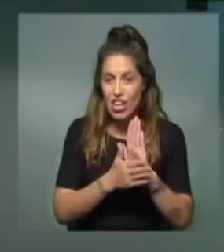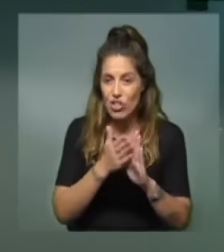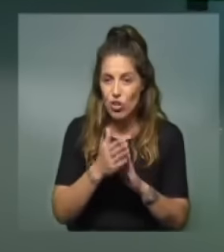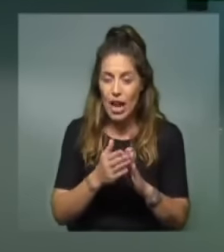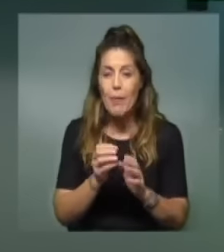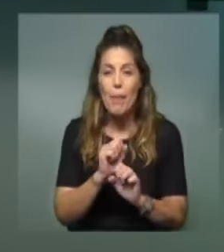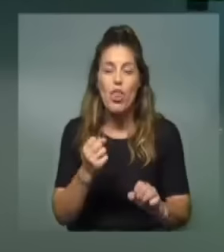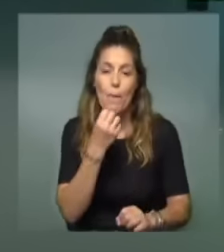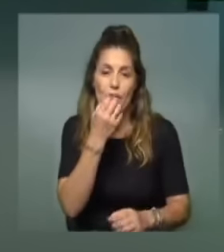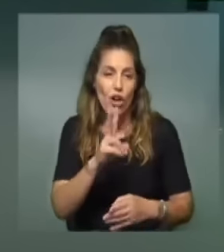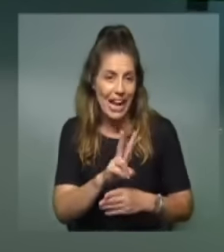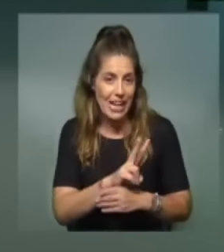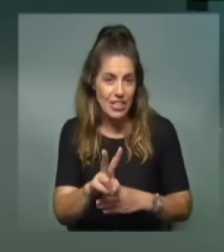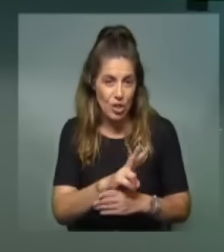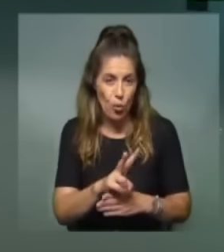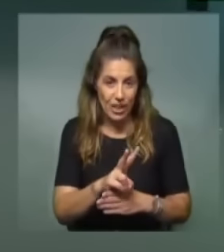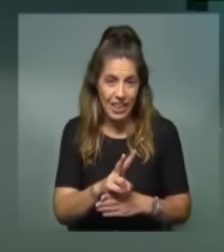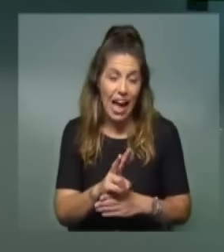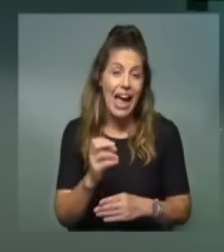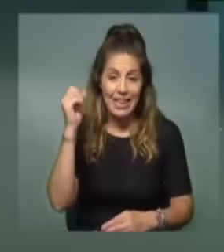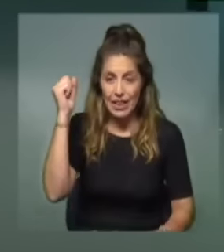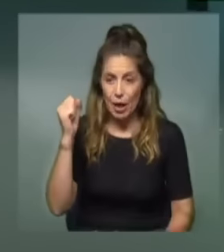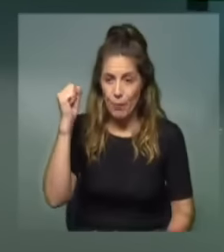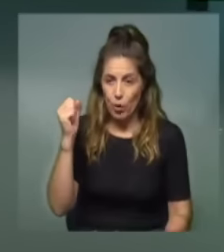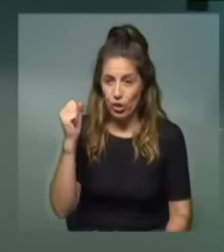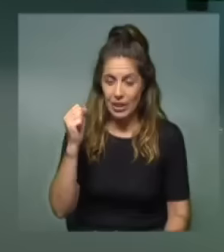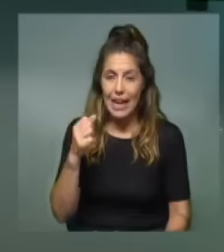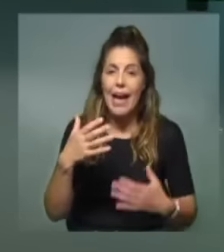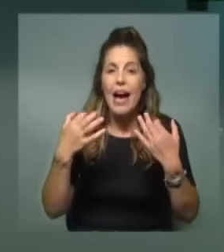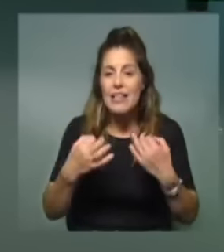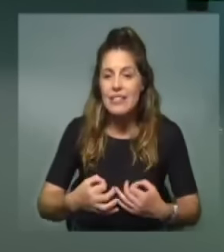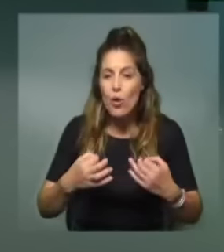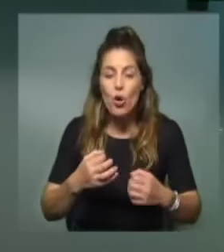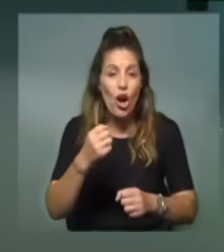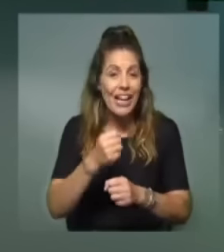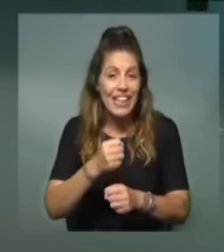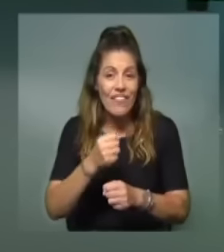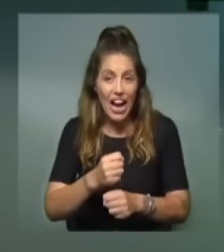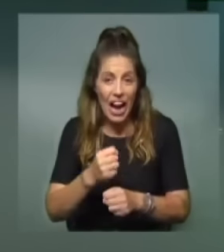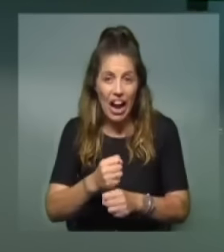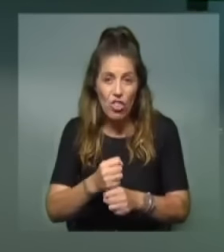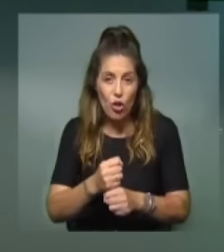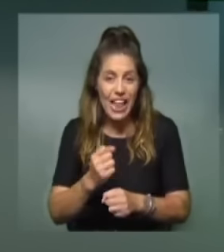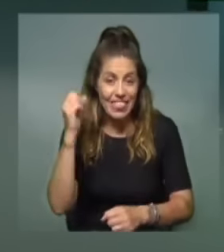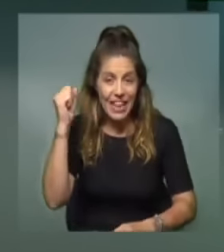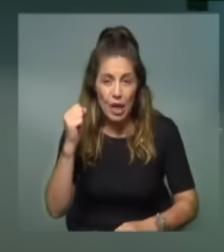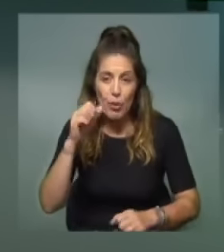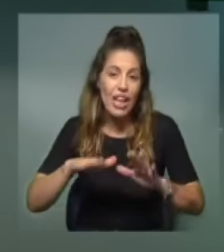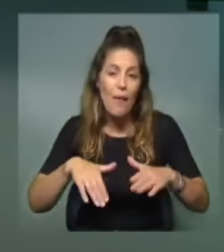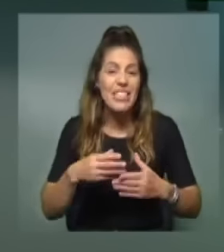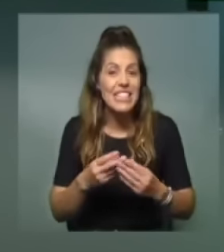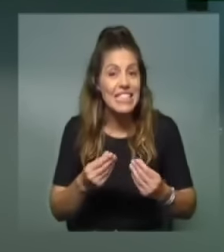mejorar la seguridad en el ámbito del transporte colectivo Sí porque aseguró que trabajadoras y trabajadores del transporte muchas veces